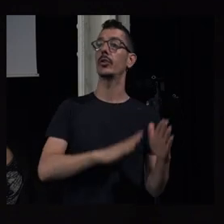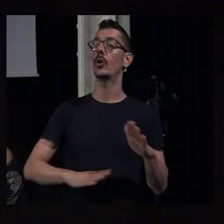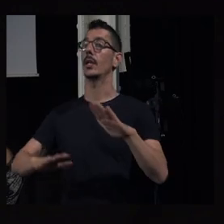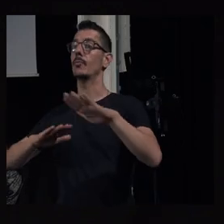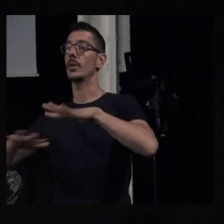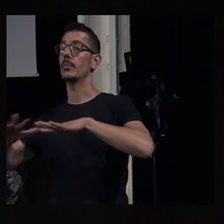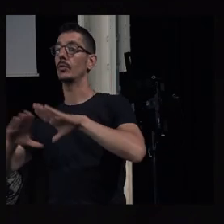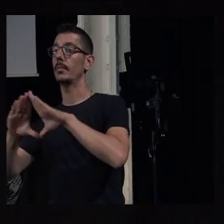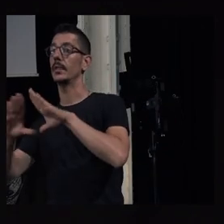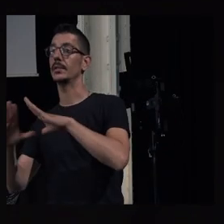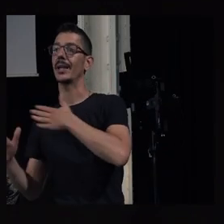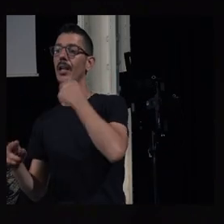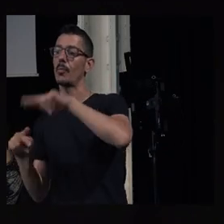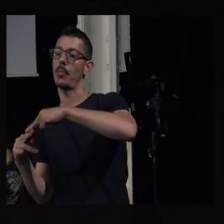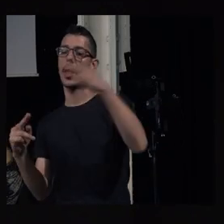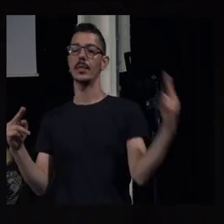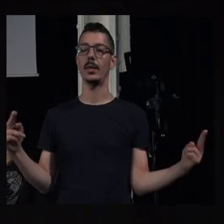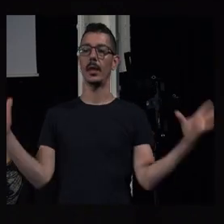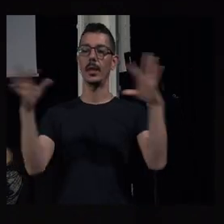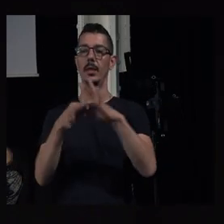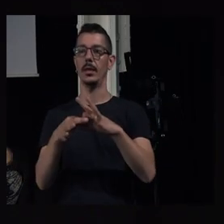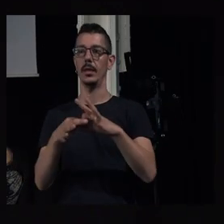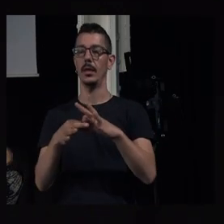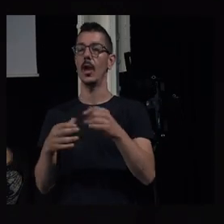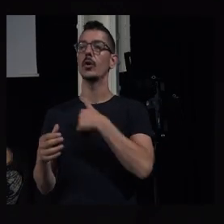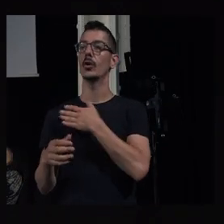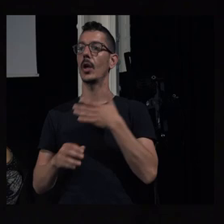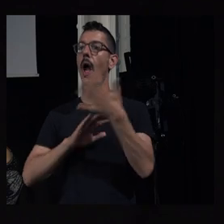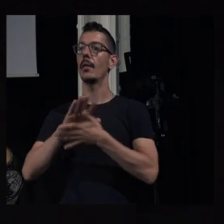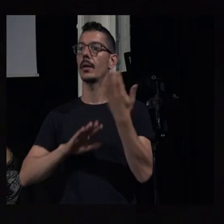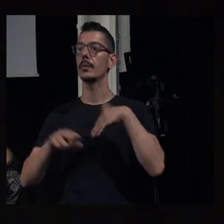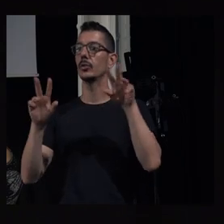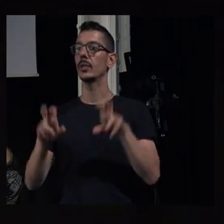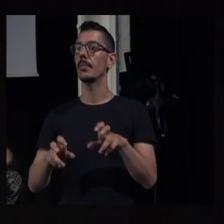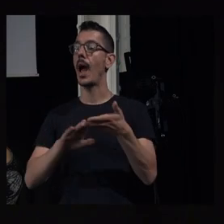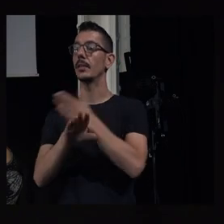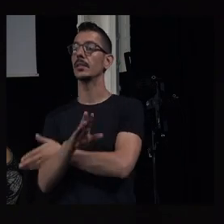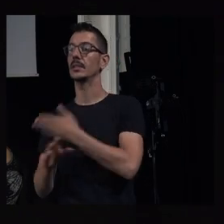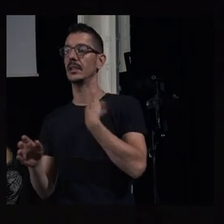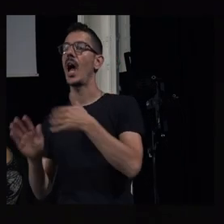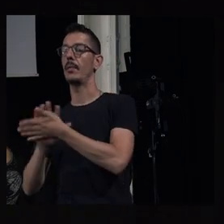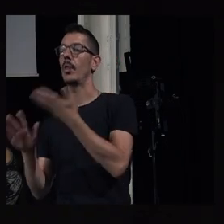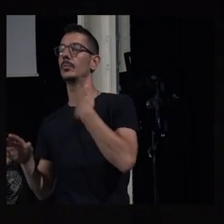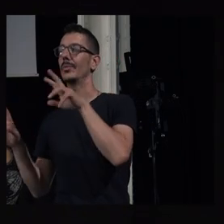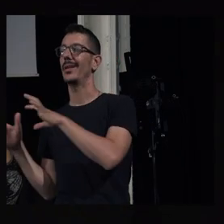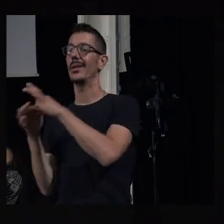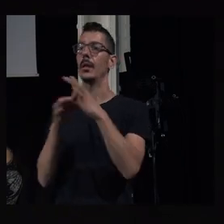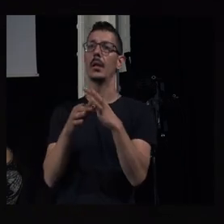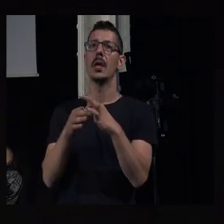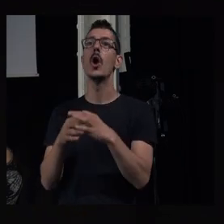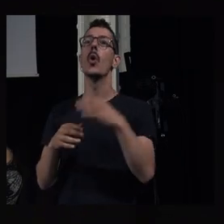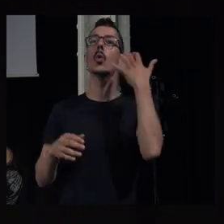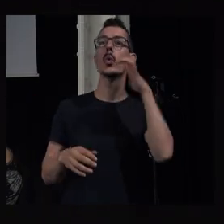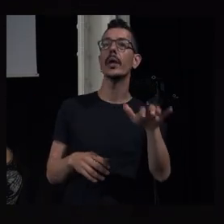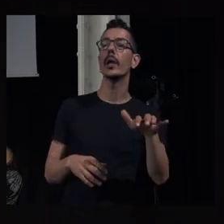lo quiero enlazar con esta idea que antes se hablaba y con la cual yo estoy de acuerdo, de que no, el movimiento queer o lo queer no puede ser institucional